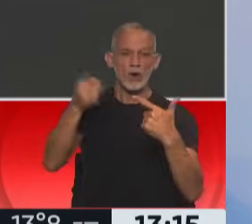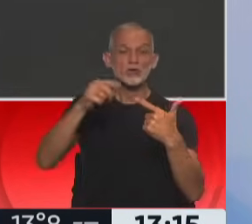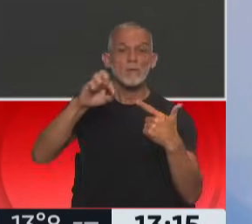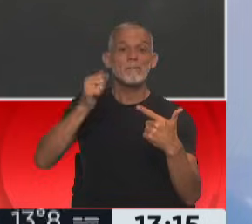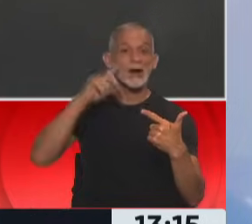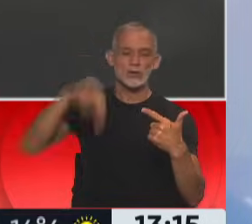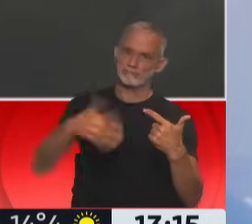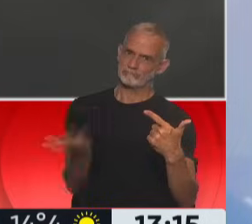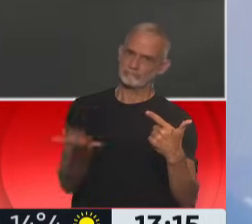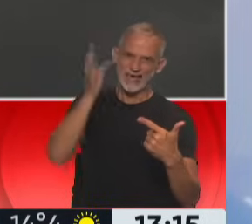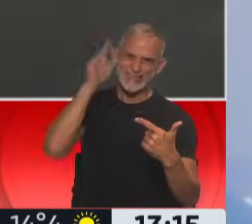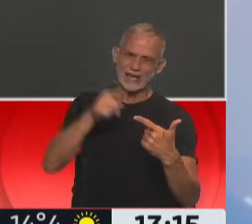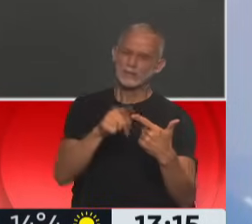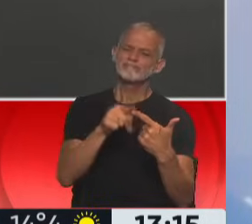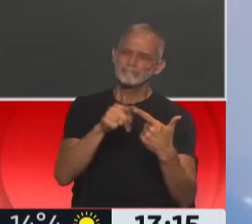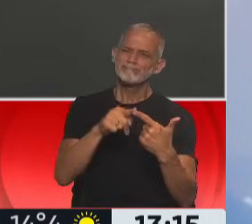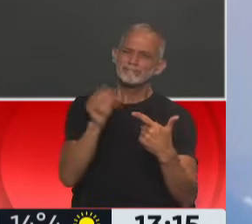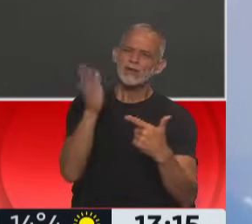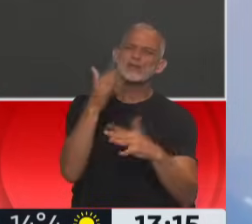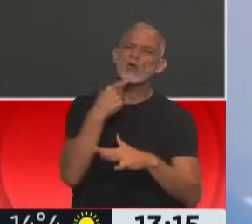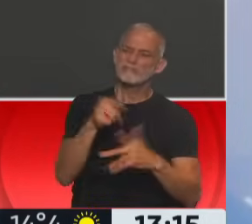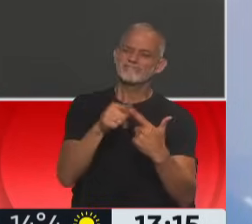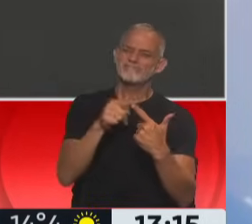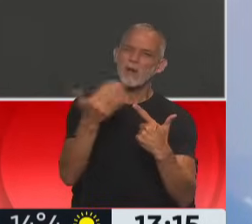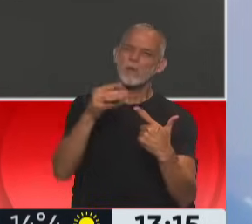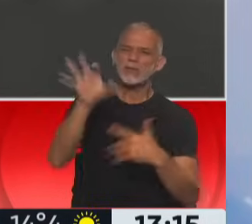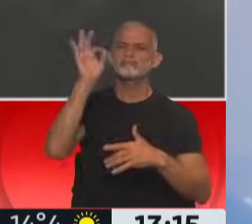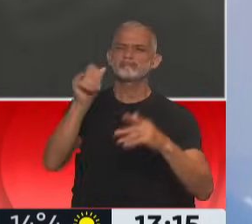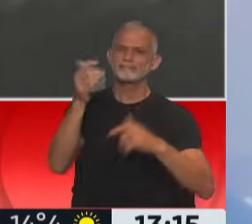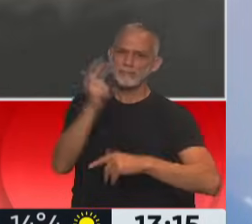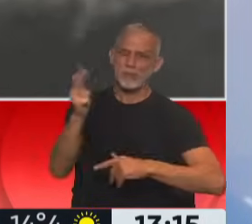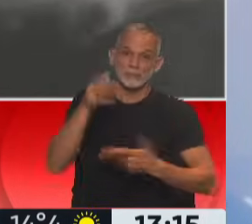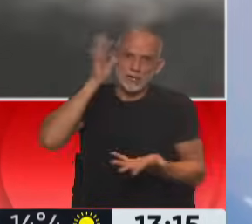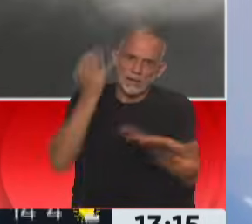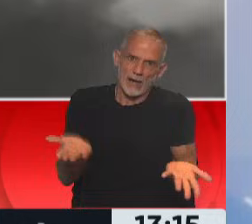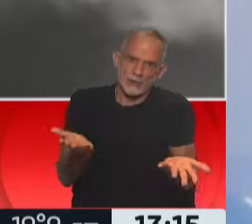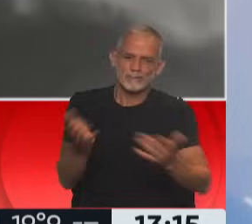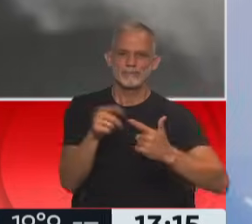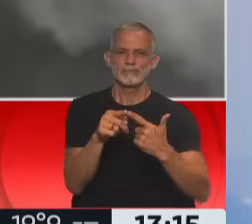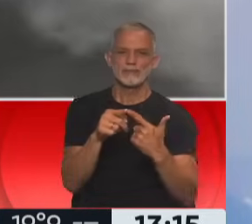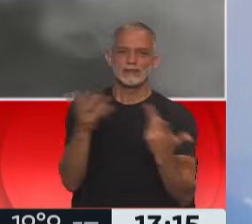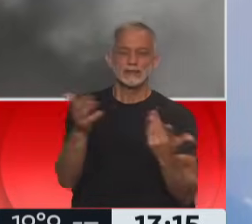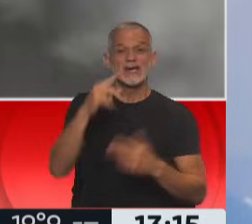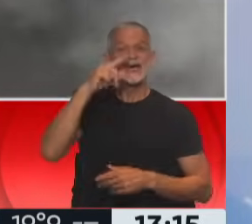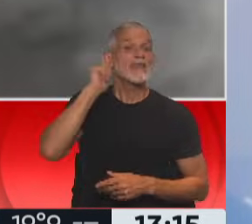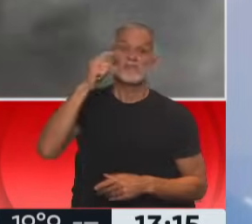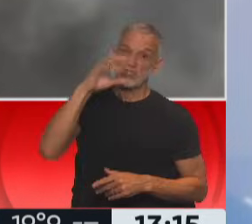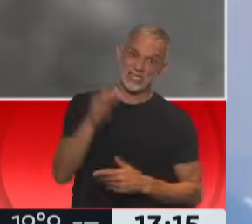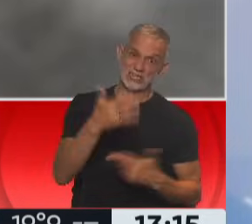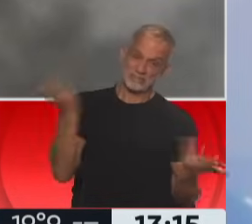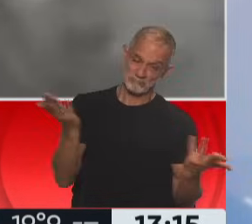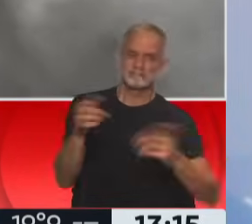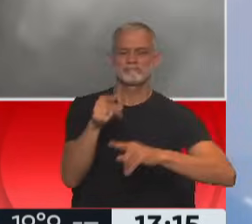Ese es el gran candidato. ¿Y por qué lo es? Primero porque es italiano. 70 años. 70 años.